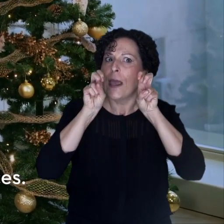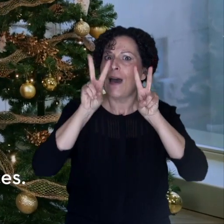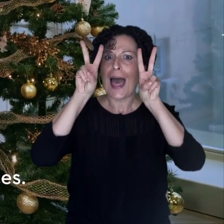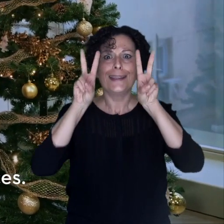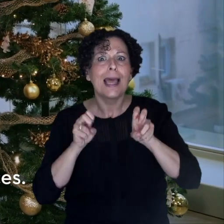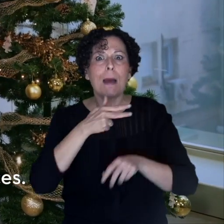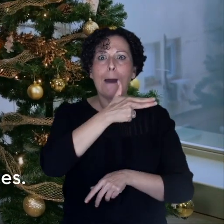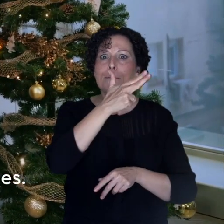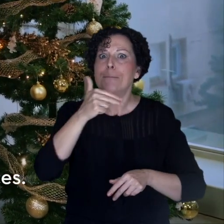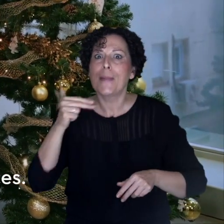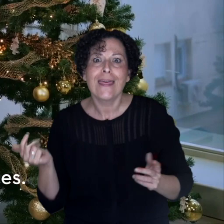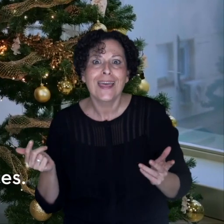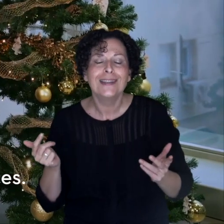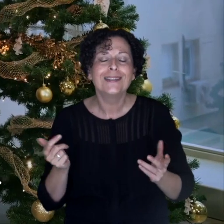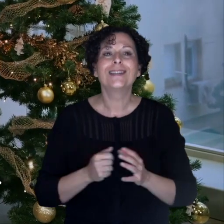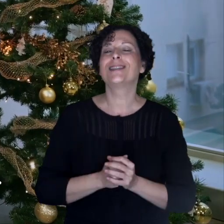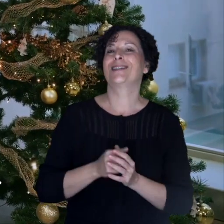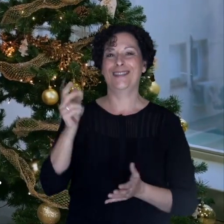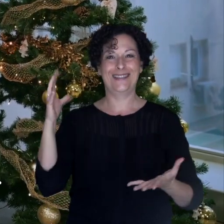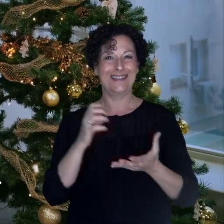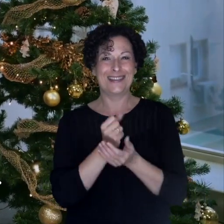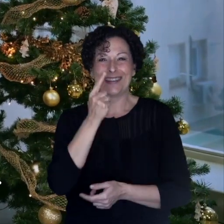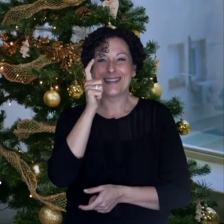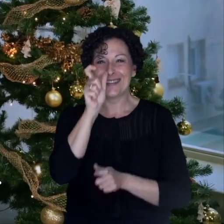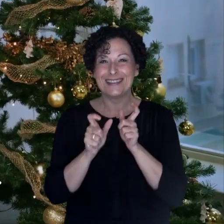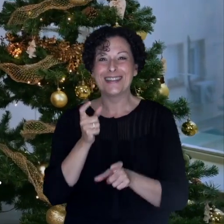que han sacado de los peces. Dale, dale.